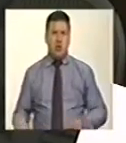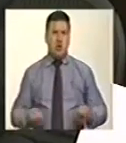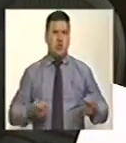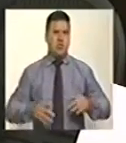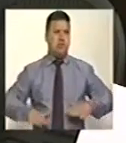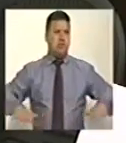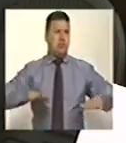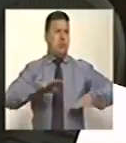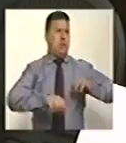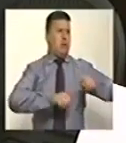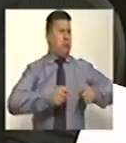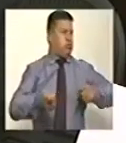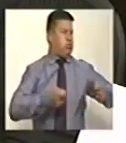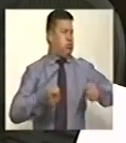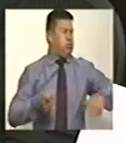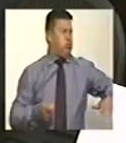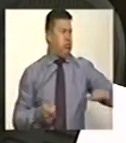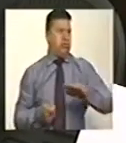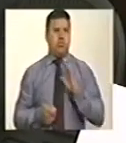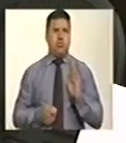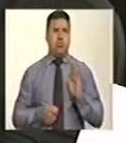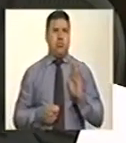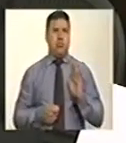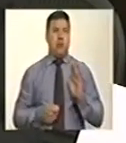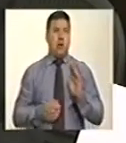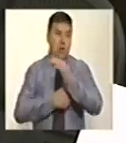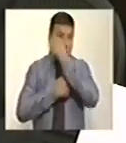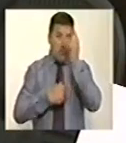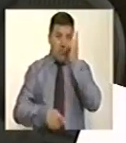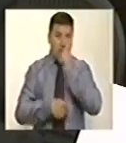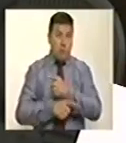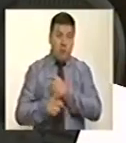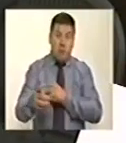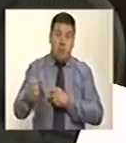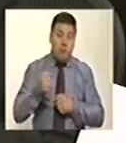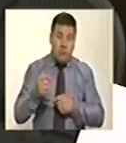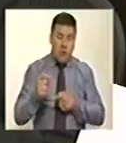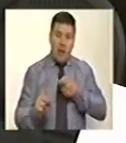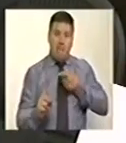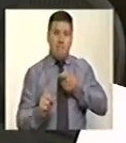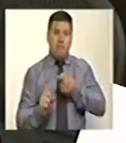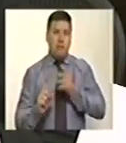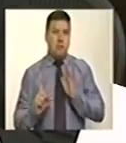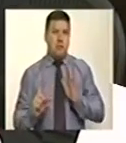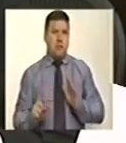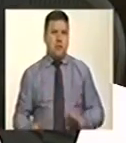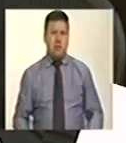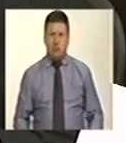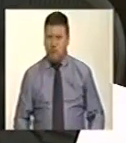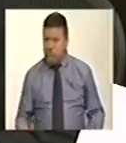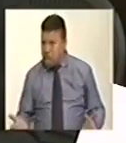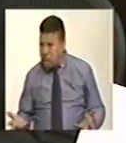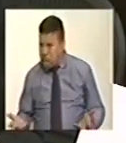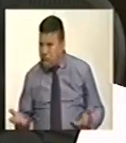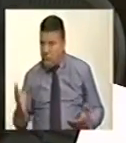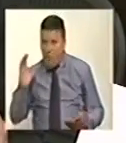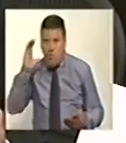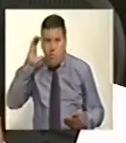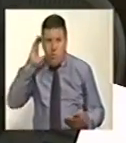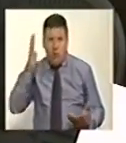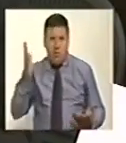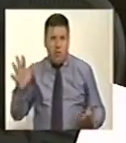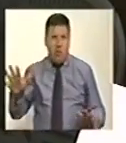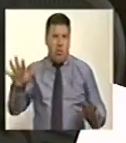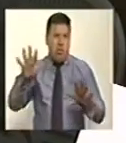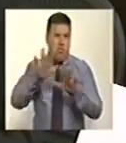territorial. El que no se someta al terrorismo lo asesina. No sigamos hablando de fantasías